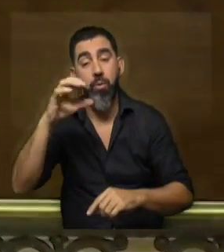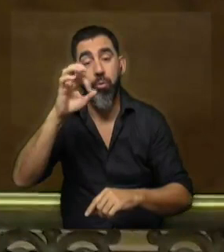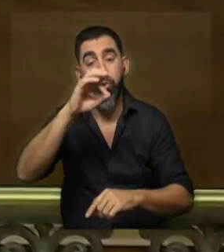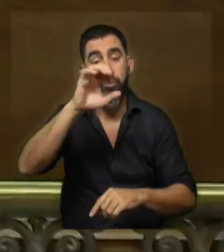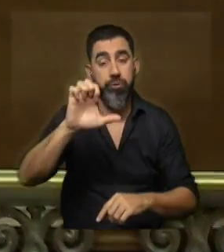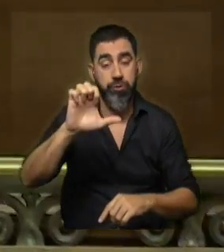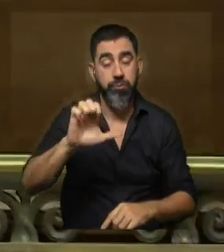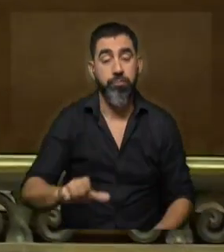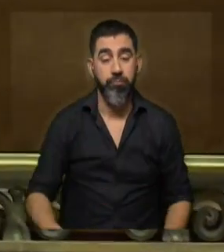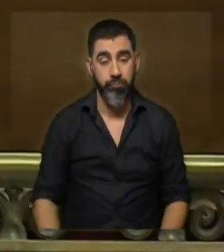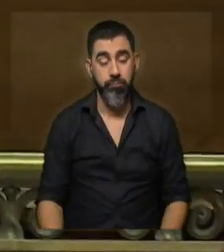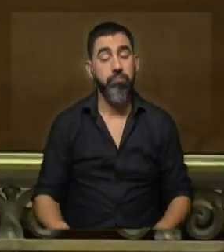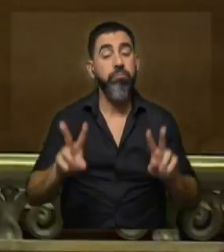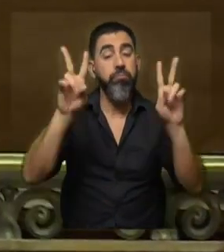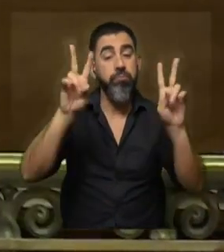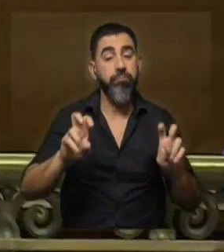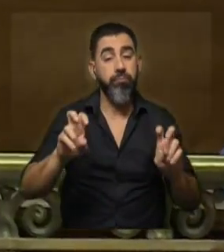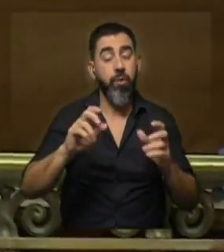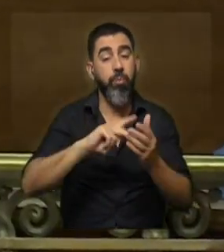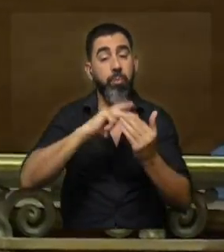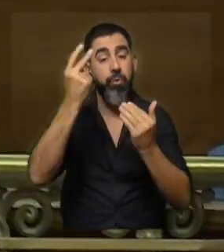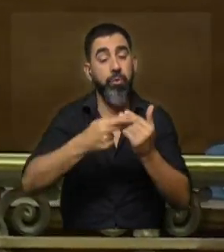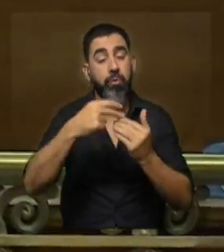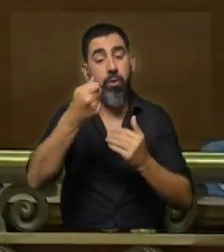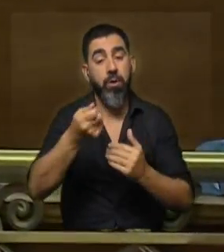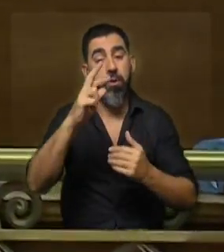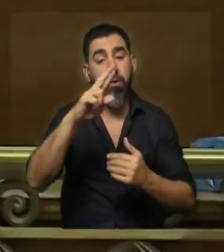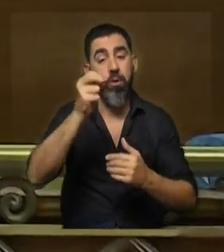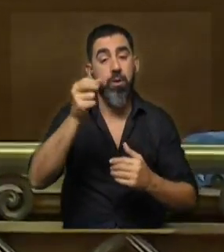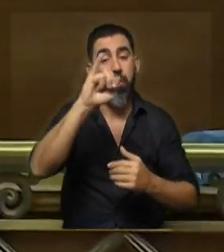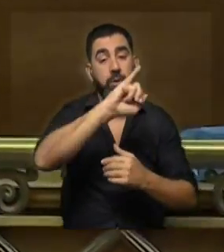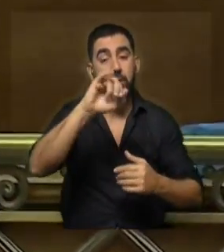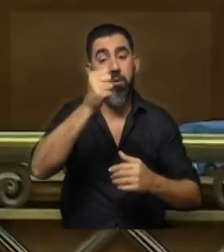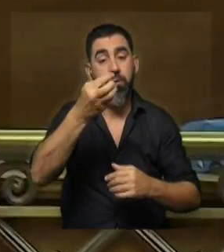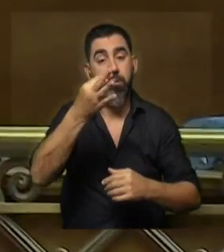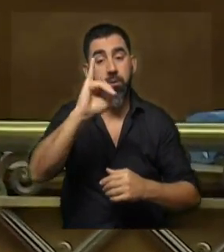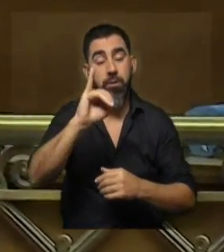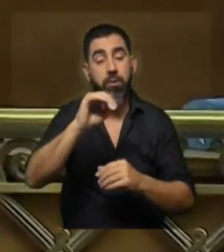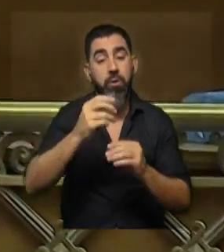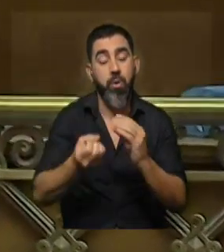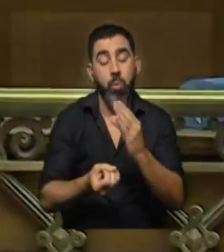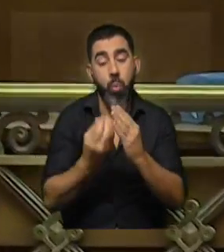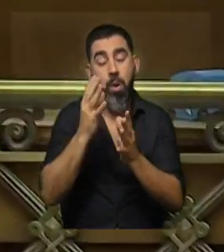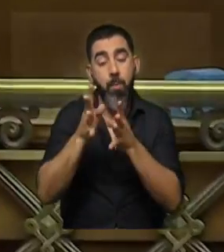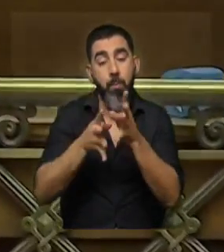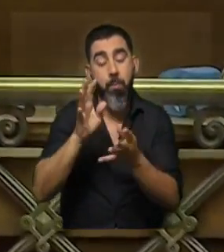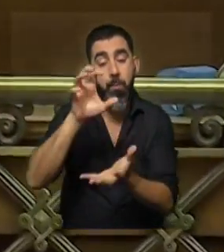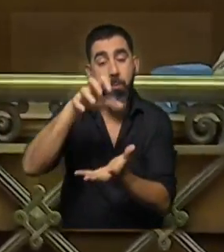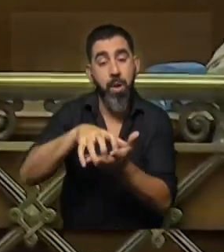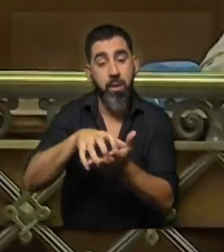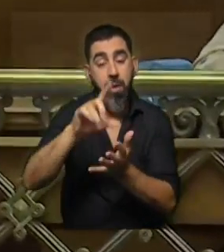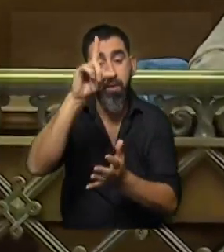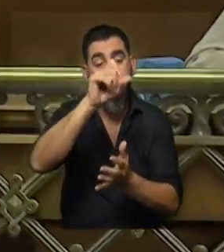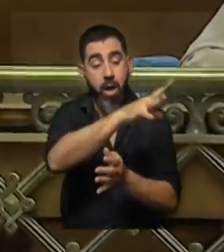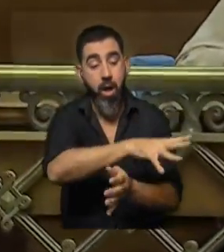autoridades de once por el proyecto arasatí que instalará una planta desalinizadora de toma